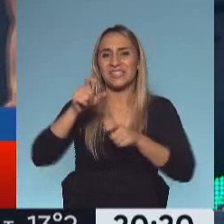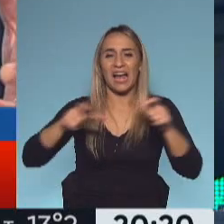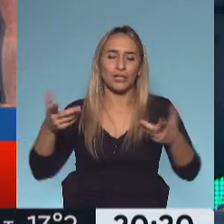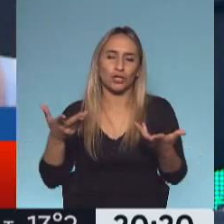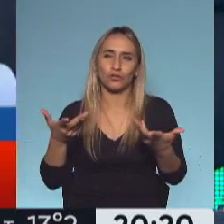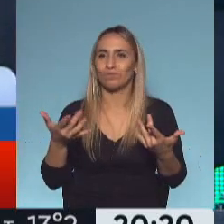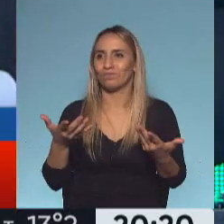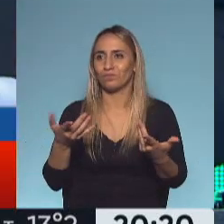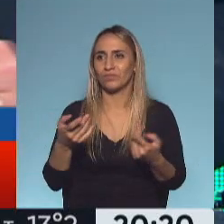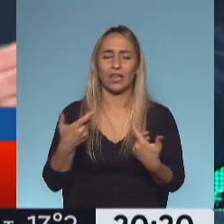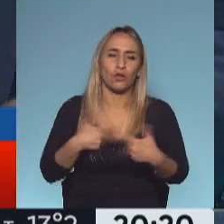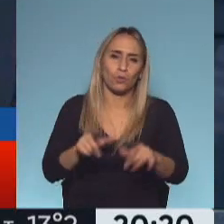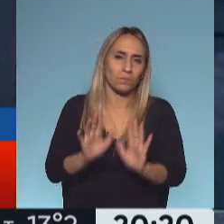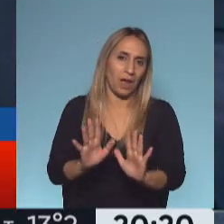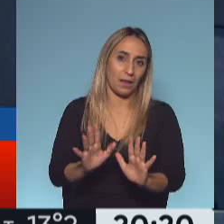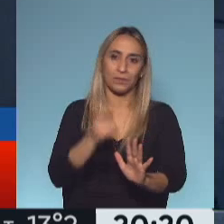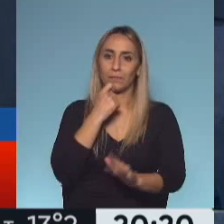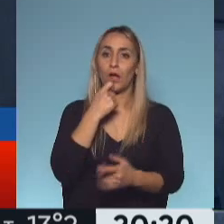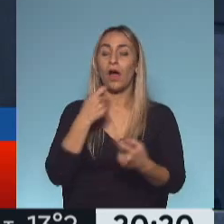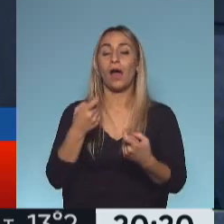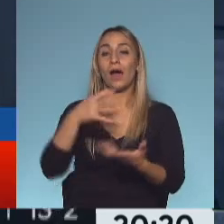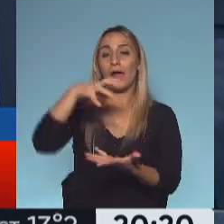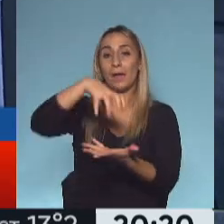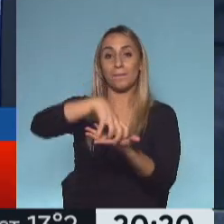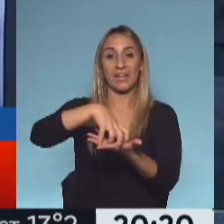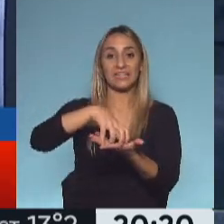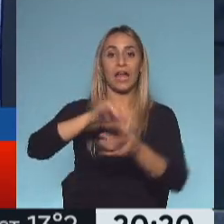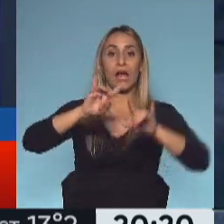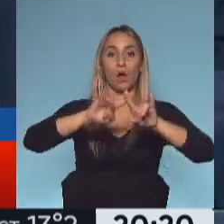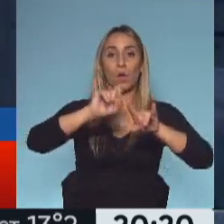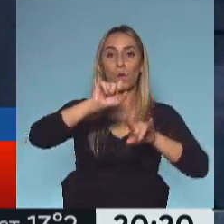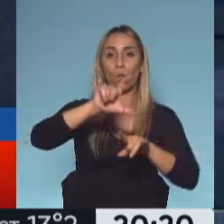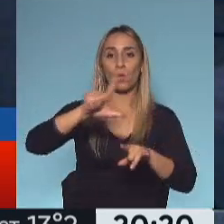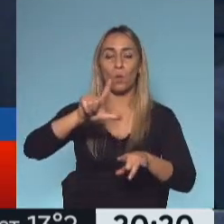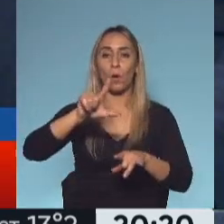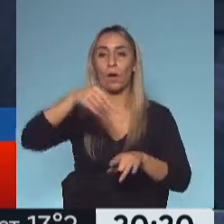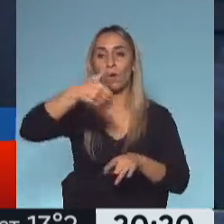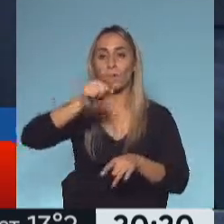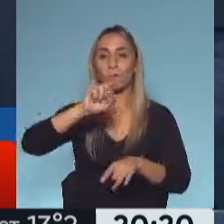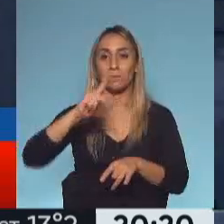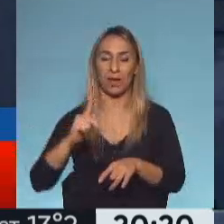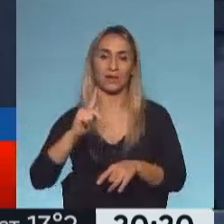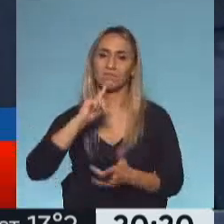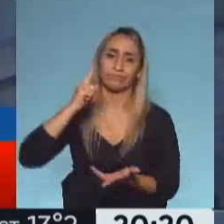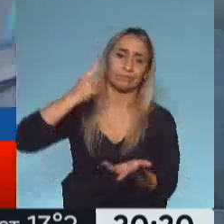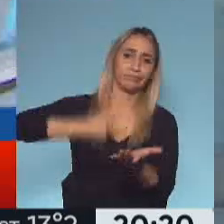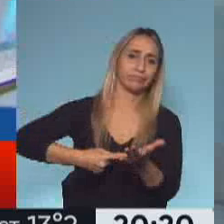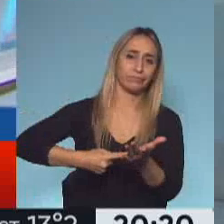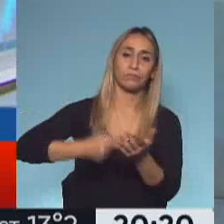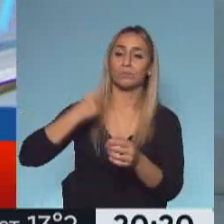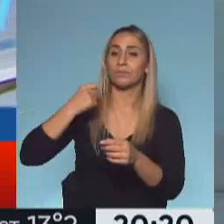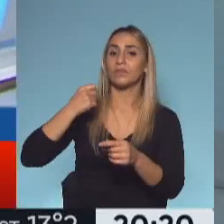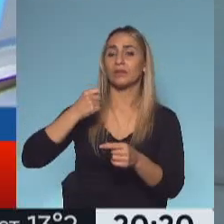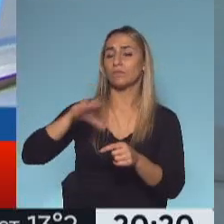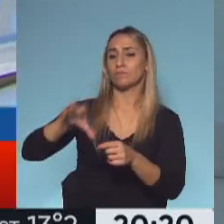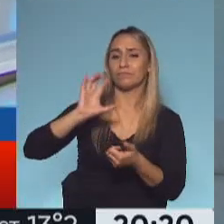que por ejemplo, la empresa Walmart decidió irse por una decisión comercial de Brasil, de Gran